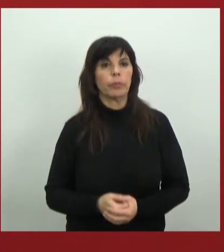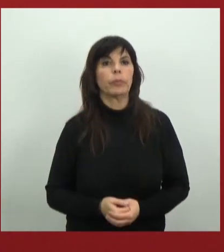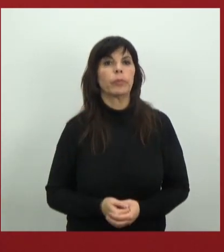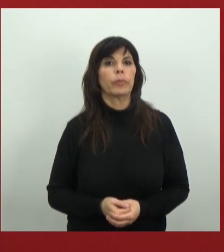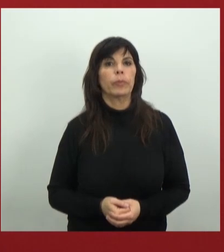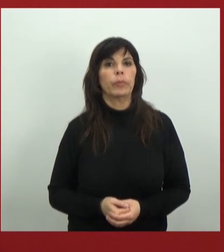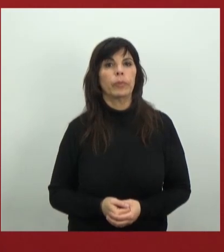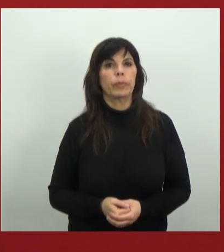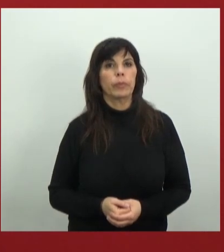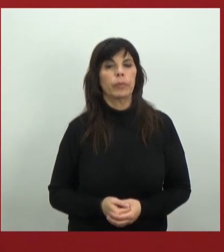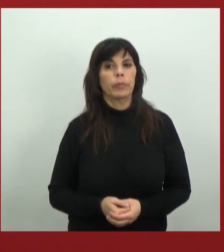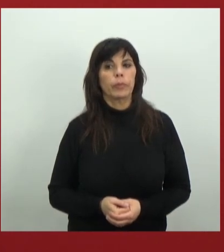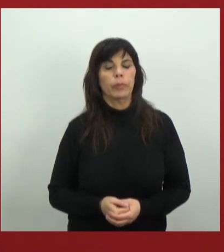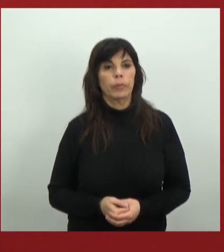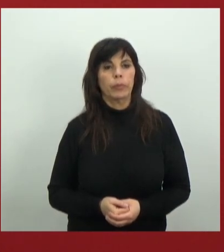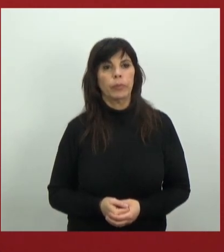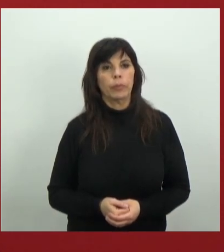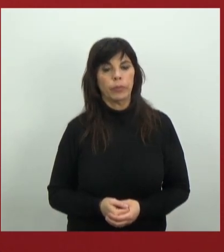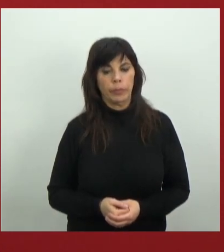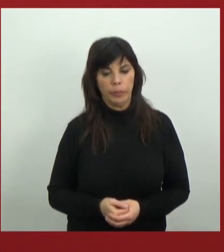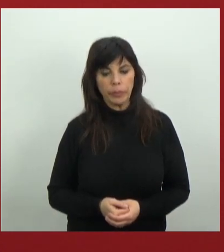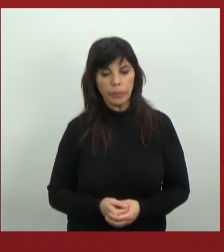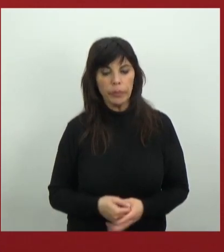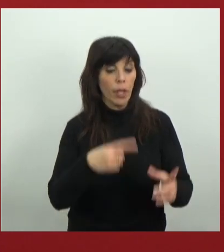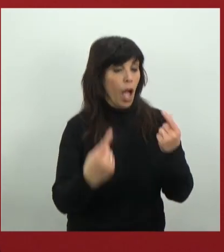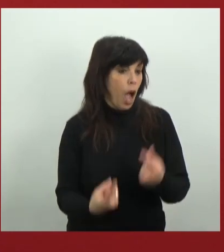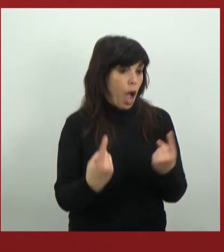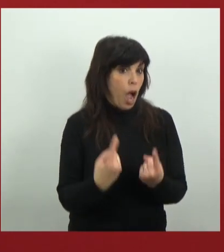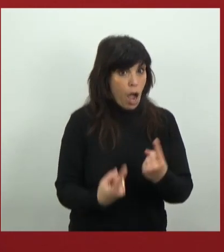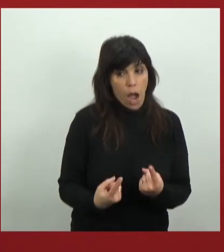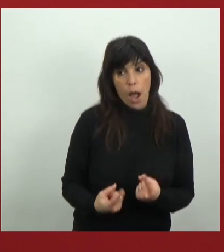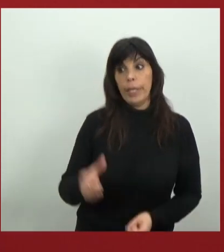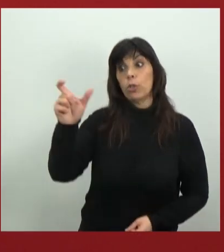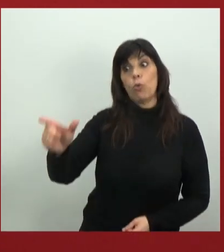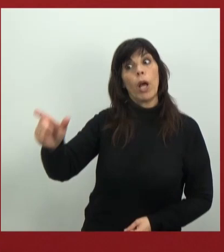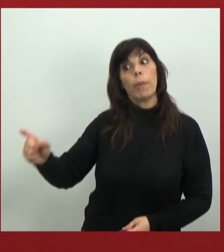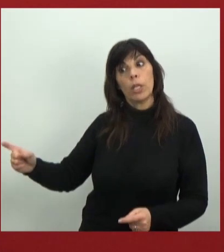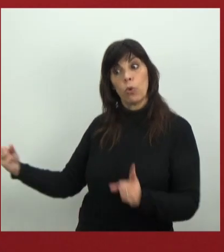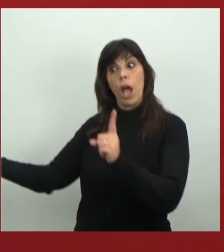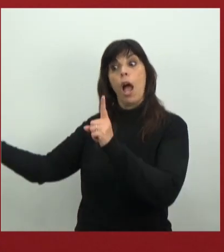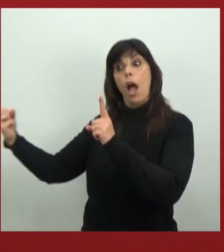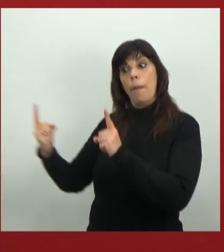Cuando me traen algunas veces una persona para que yo ore, para que lo libere,